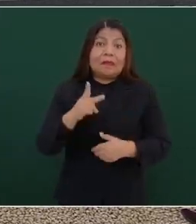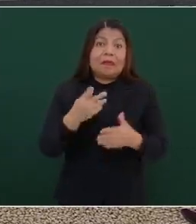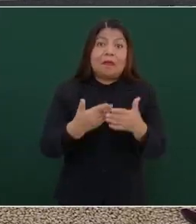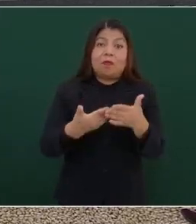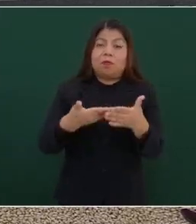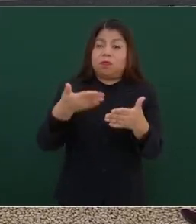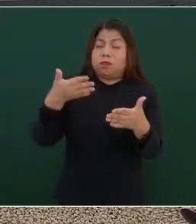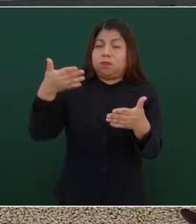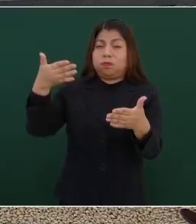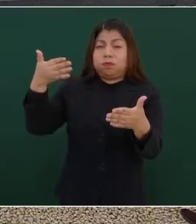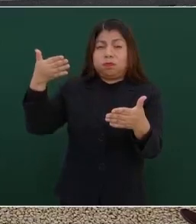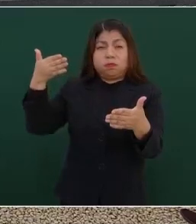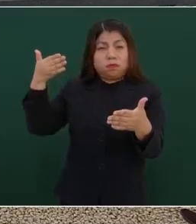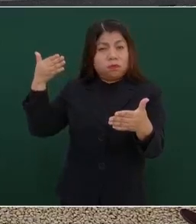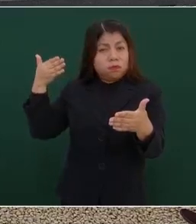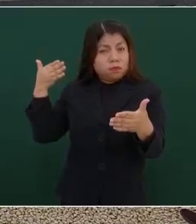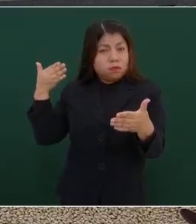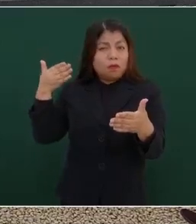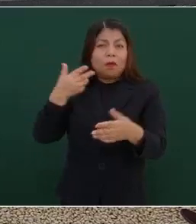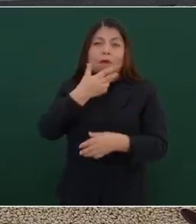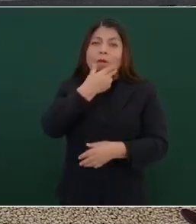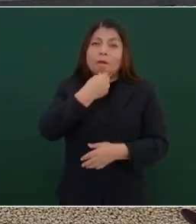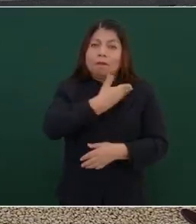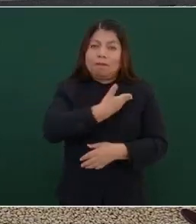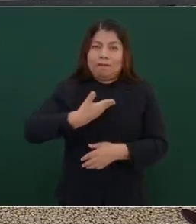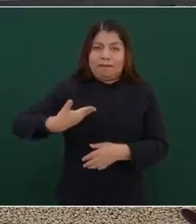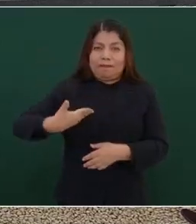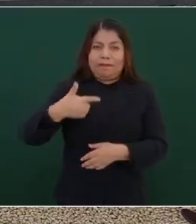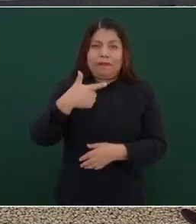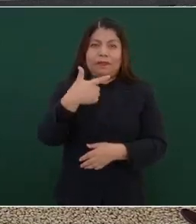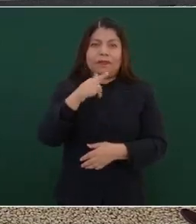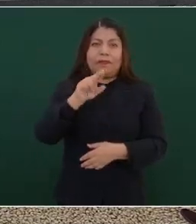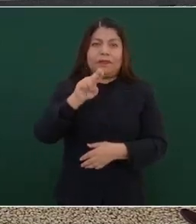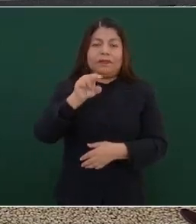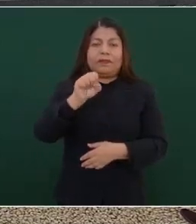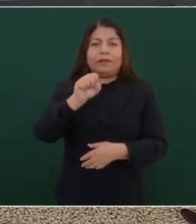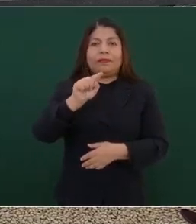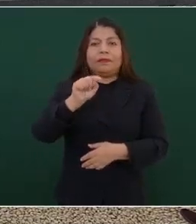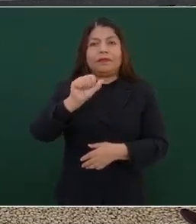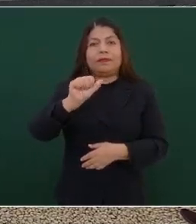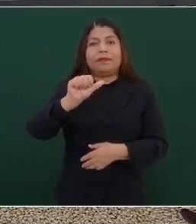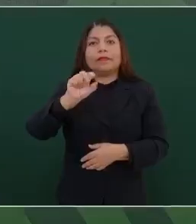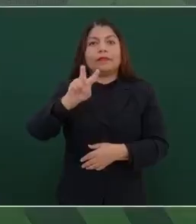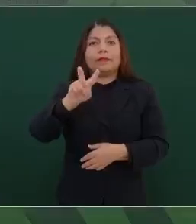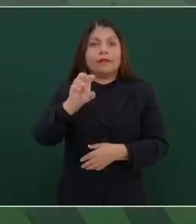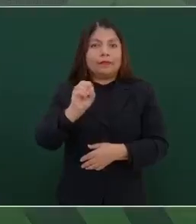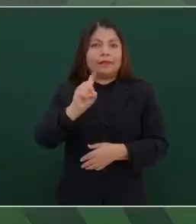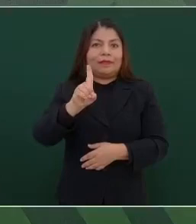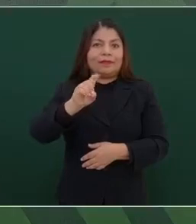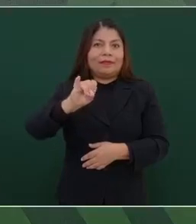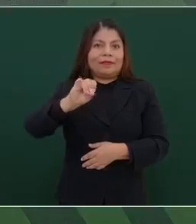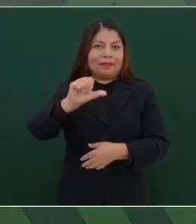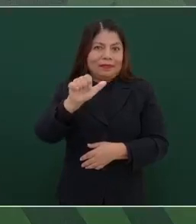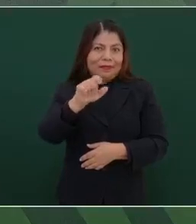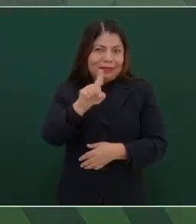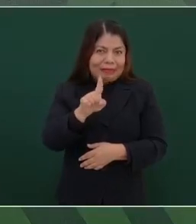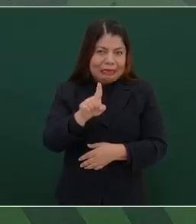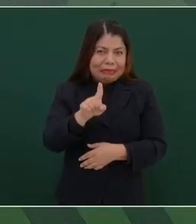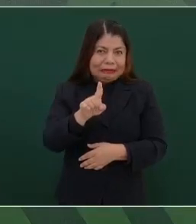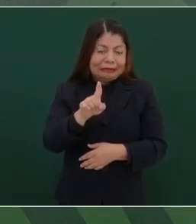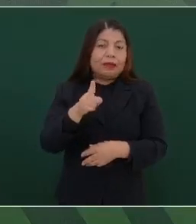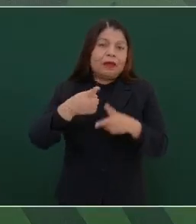gobierno de Gustavo Díaz Ordaz y al principio del gobierno de Luis Echeverría.